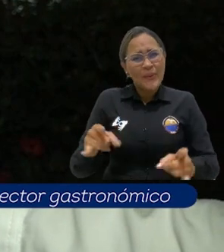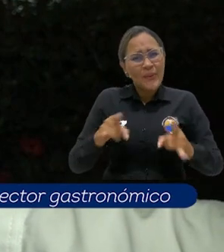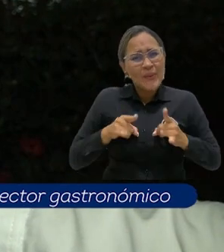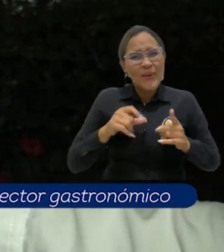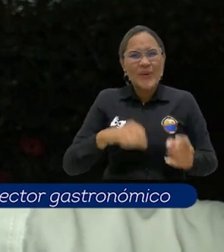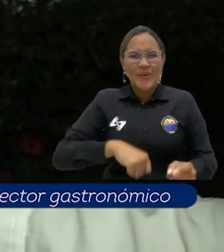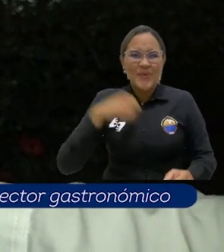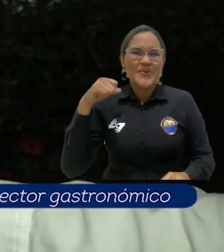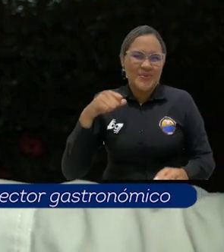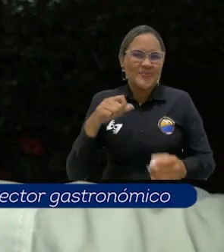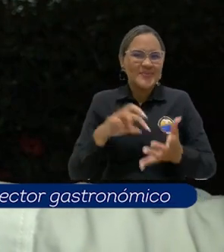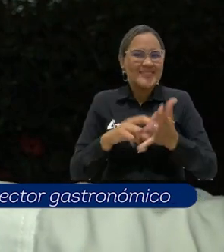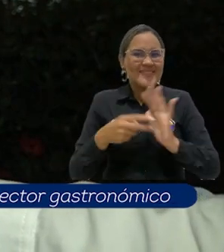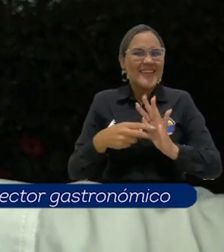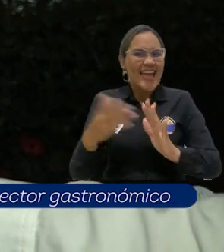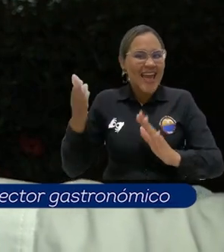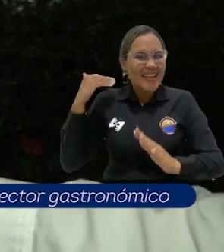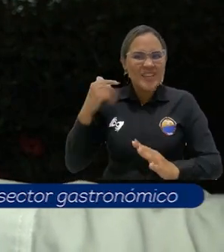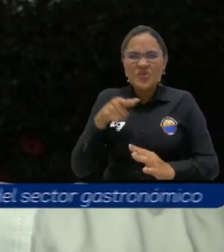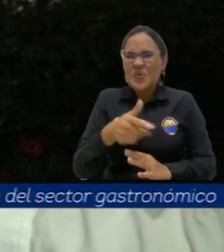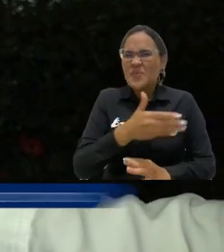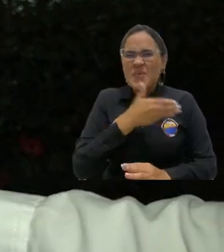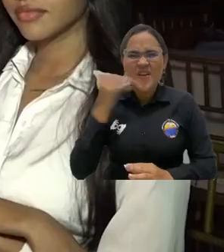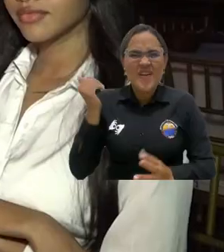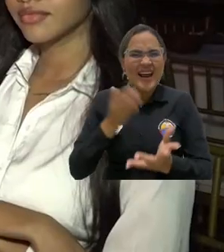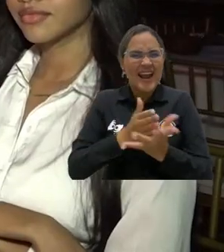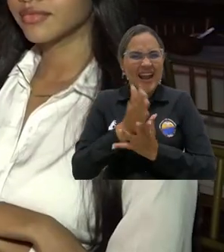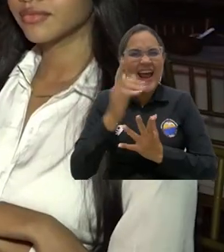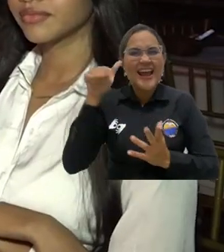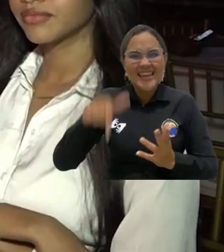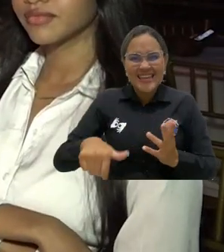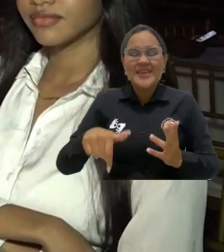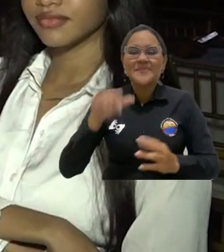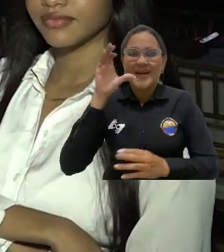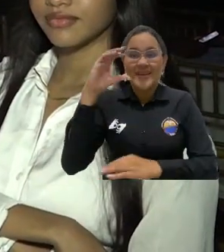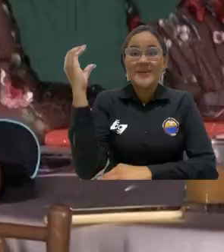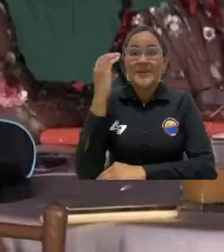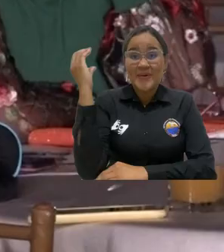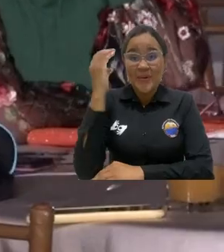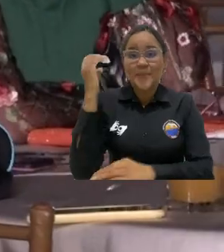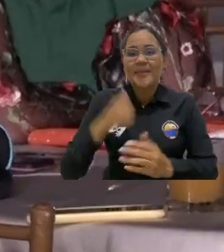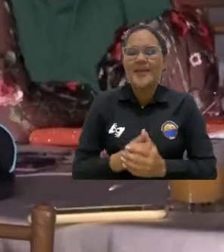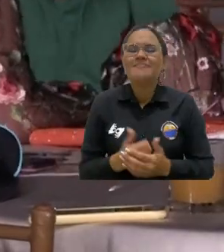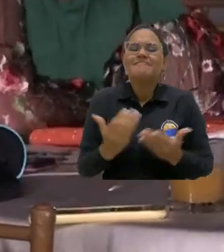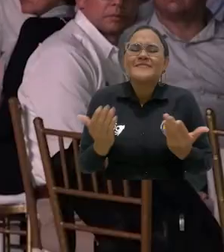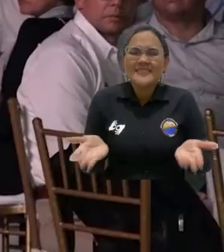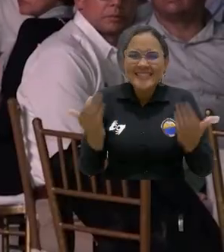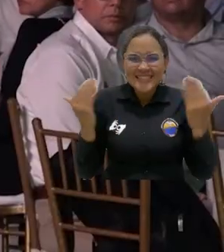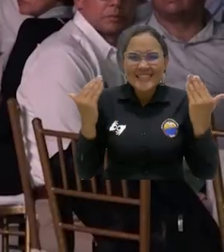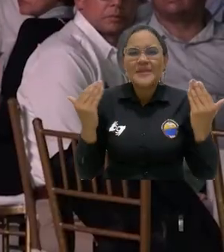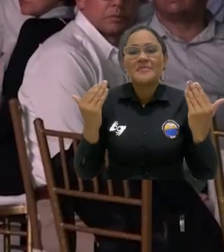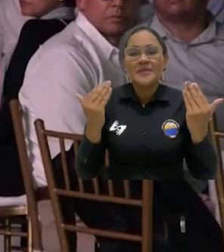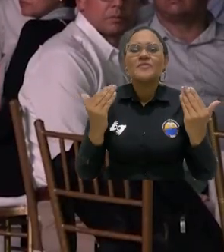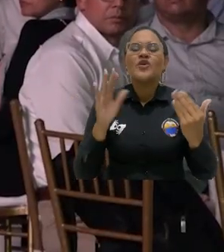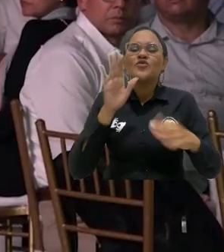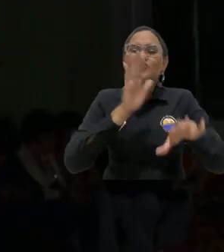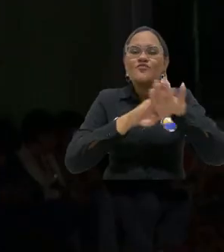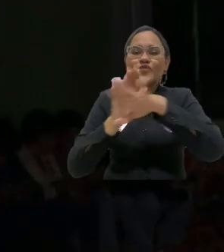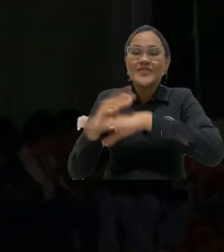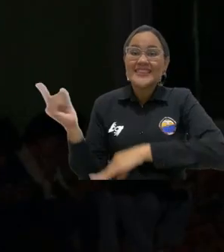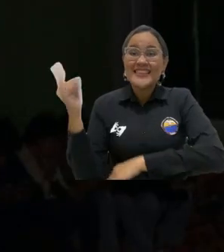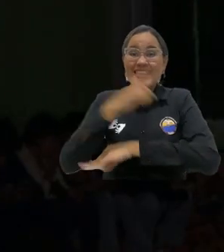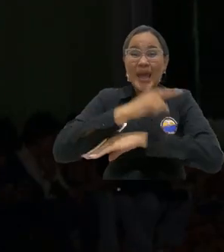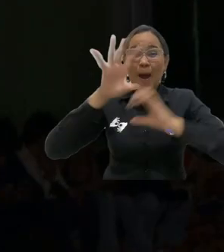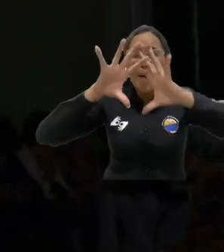en uno de los mejores programas del país y que sigue progresando el anuncio se hizo en el marco del Día Mundial del turismo donde el rector de la